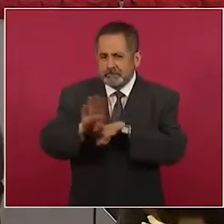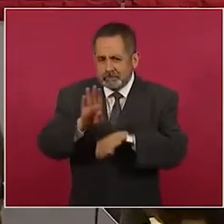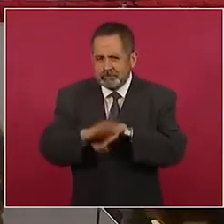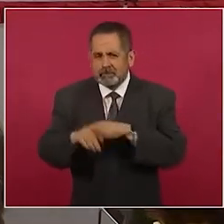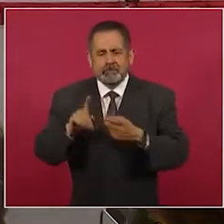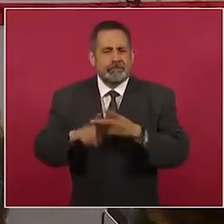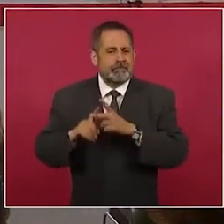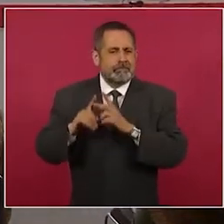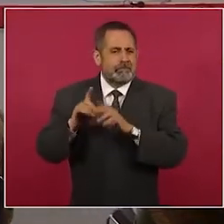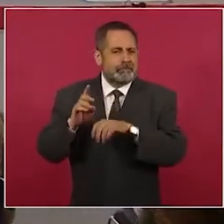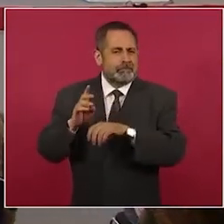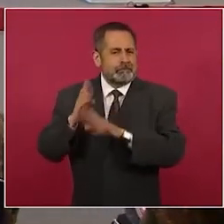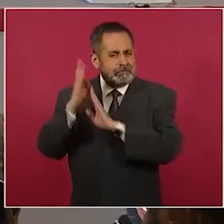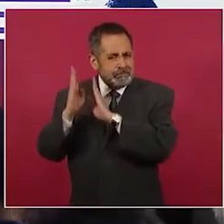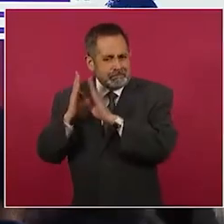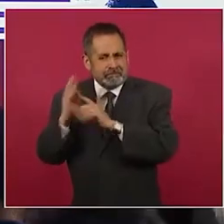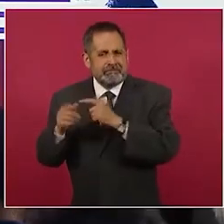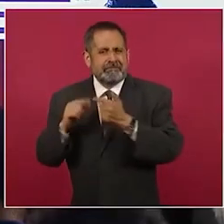Bélgica,